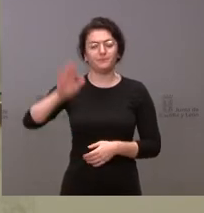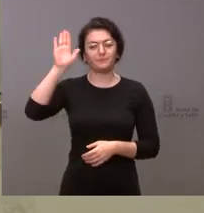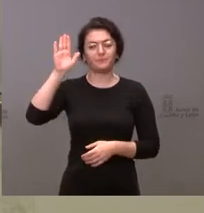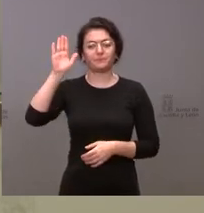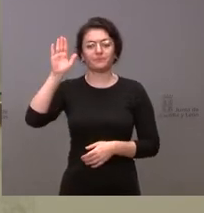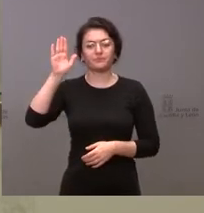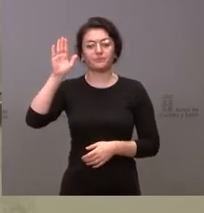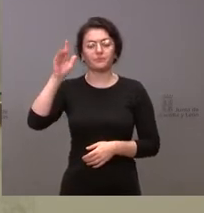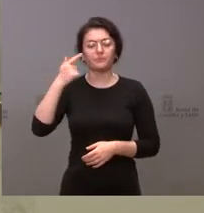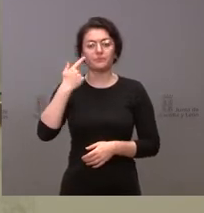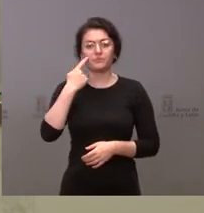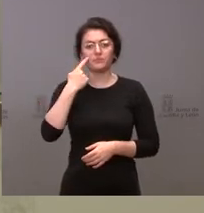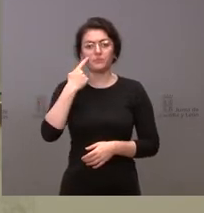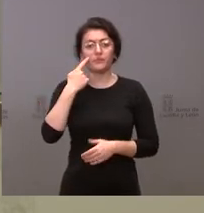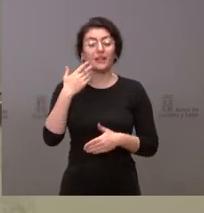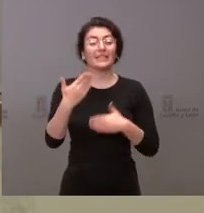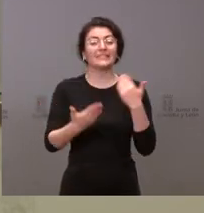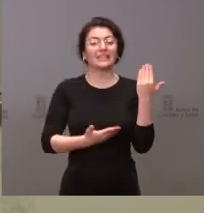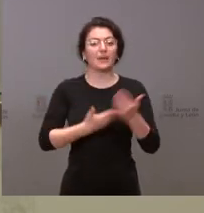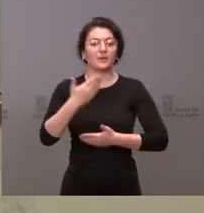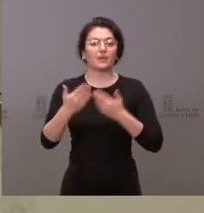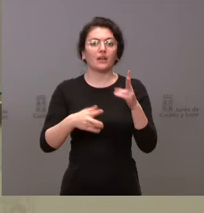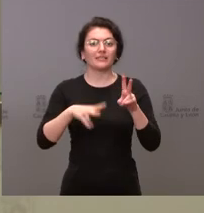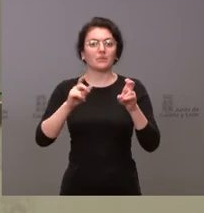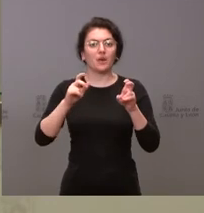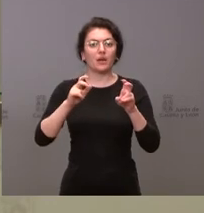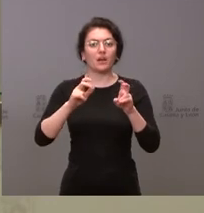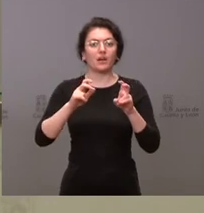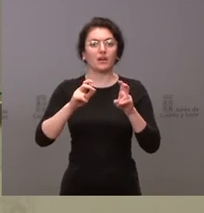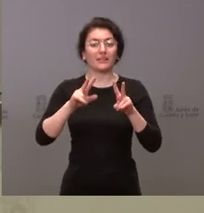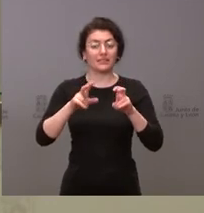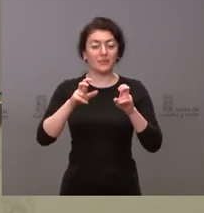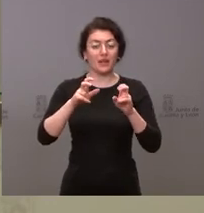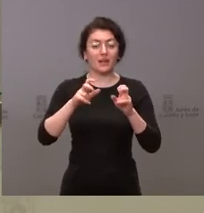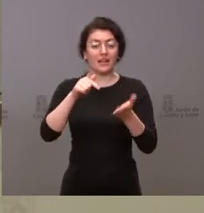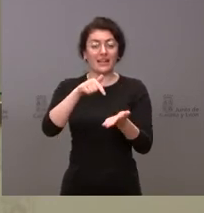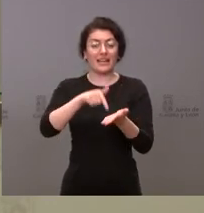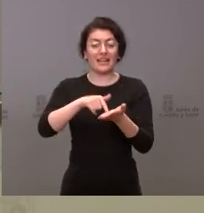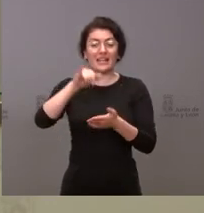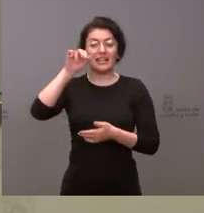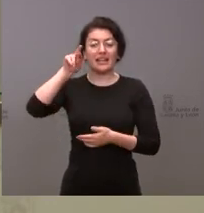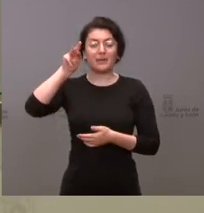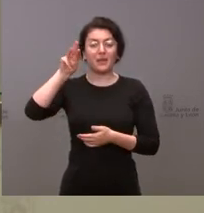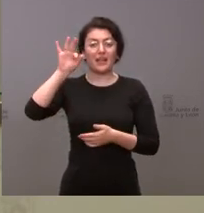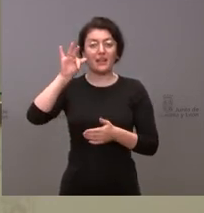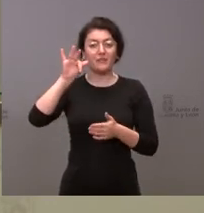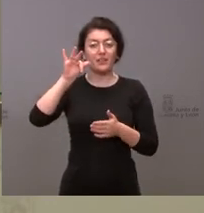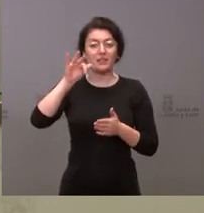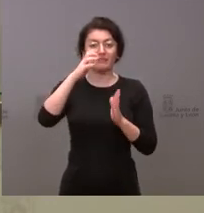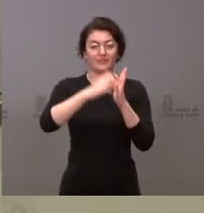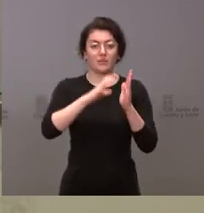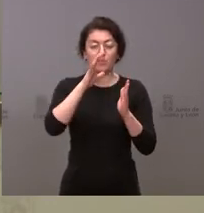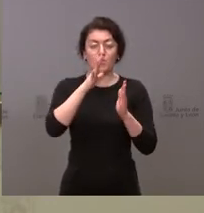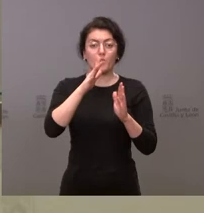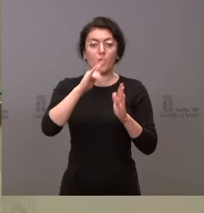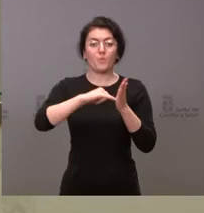a tramitar aunque sea necesario tramitar la reforma la bajada del irpf por por un proyecto de ley excluye que se vayan a